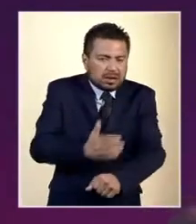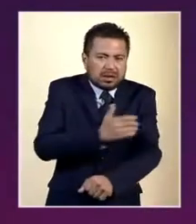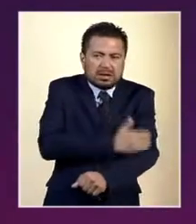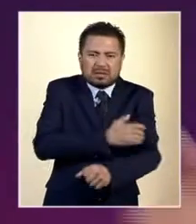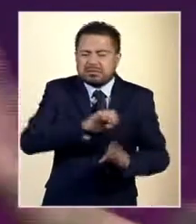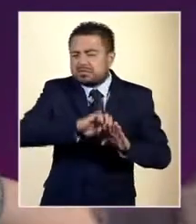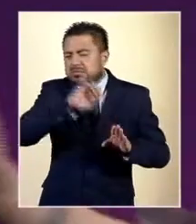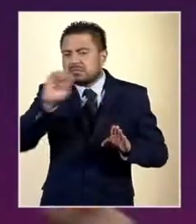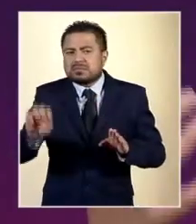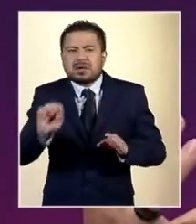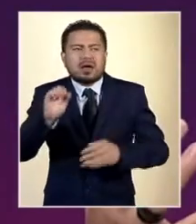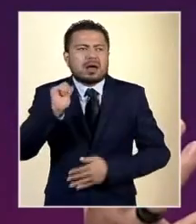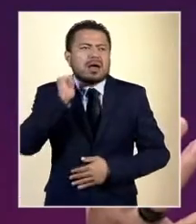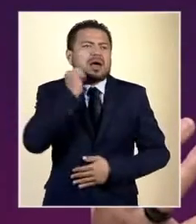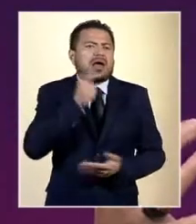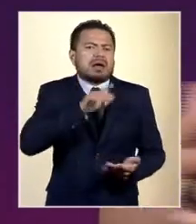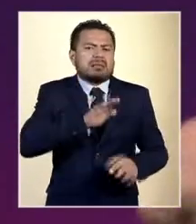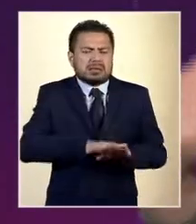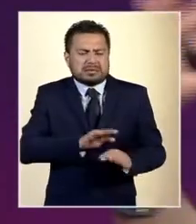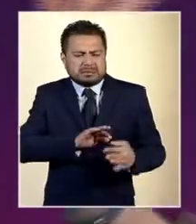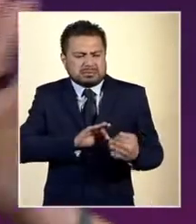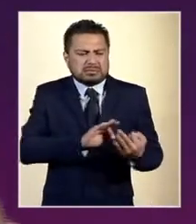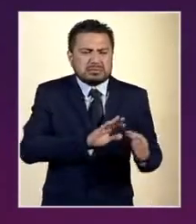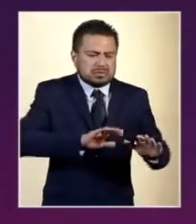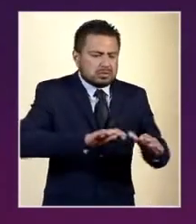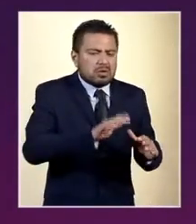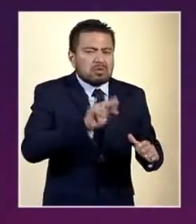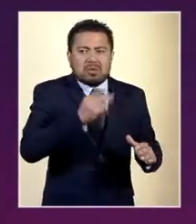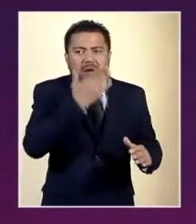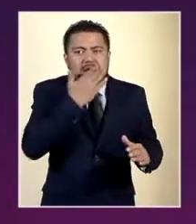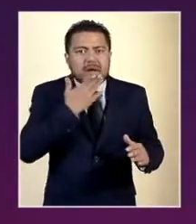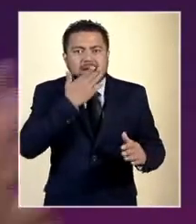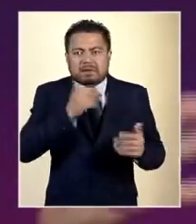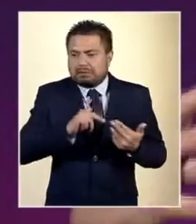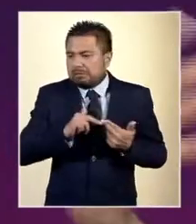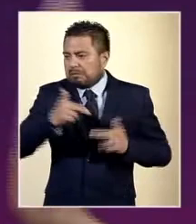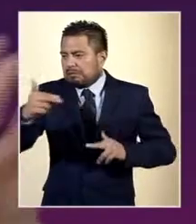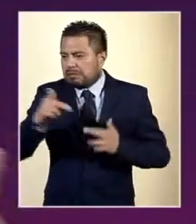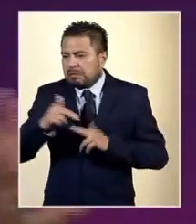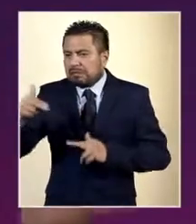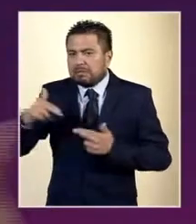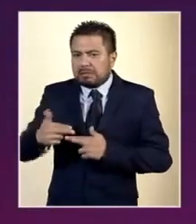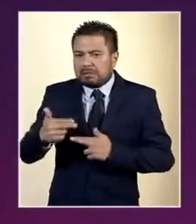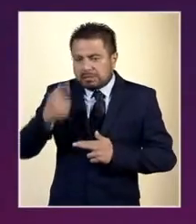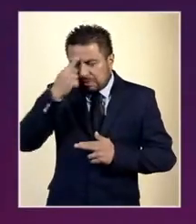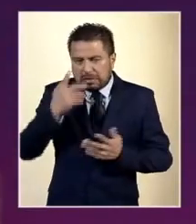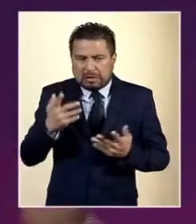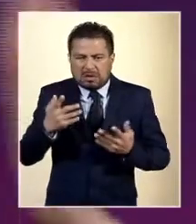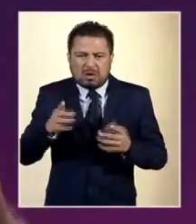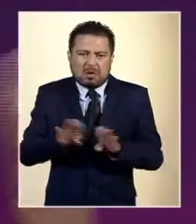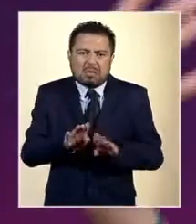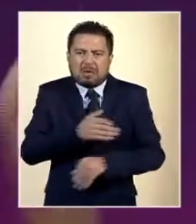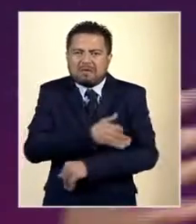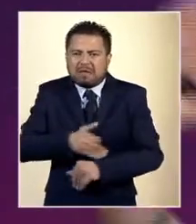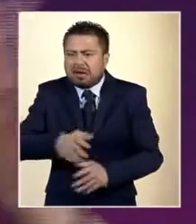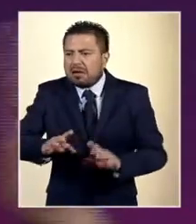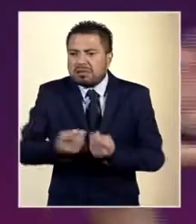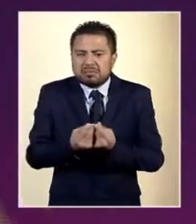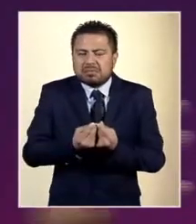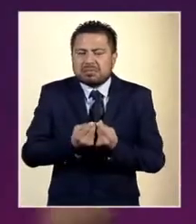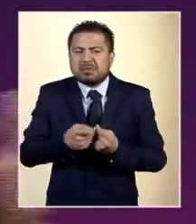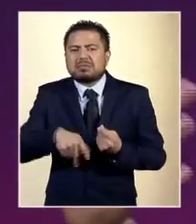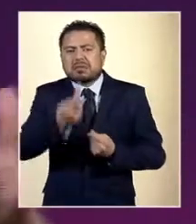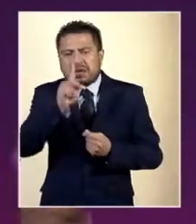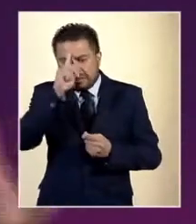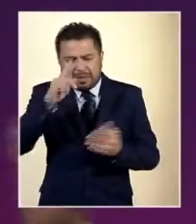acompañamiento, por ejemplo, a alguien muy cercano con quien no tiene ningún lazo de parentesco, pero que, pues,